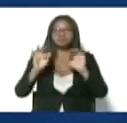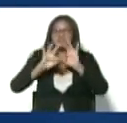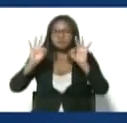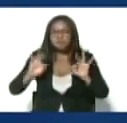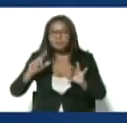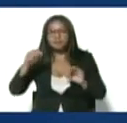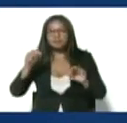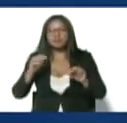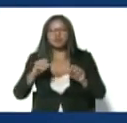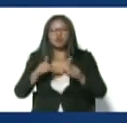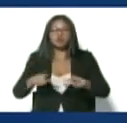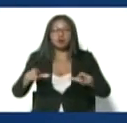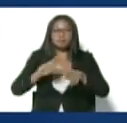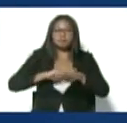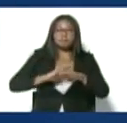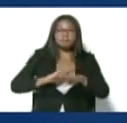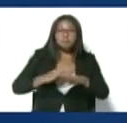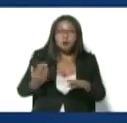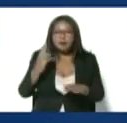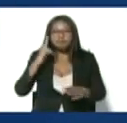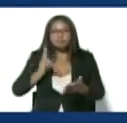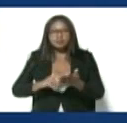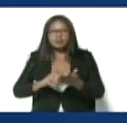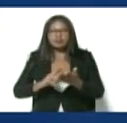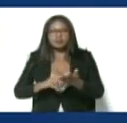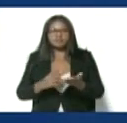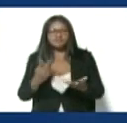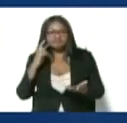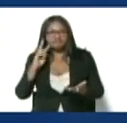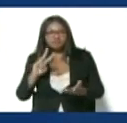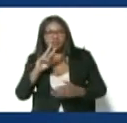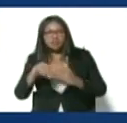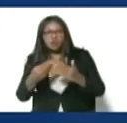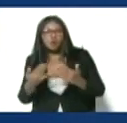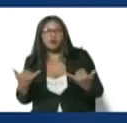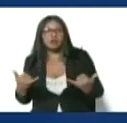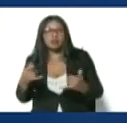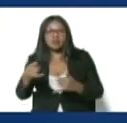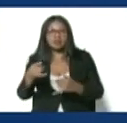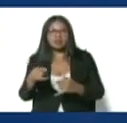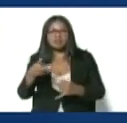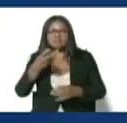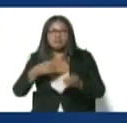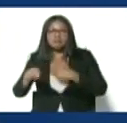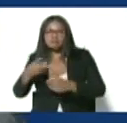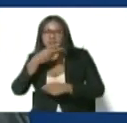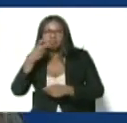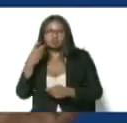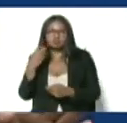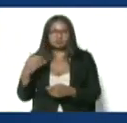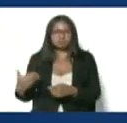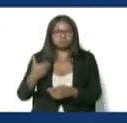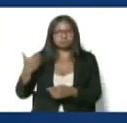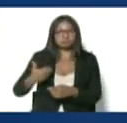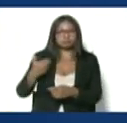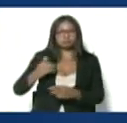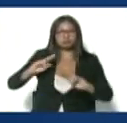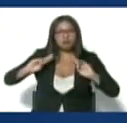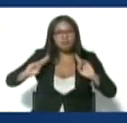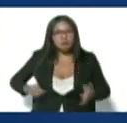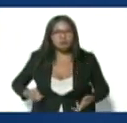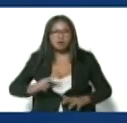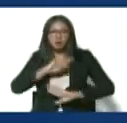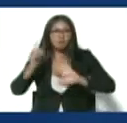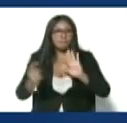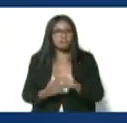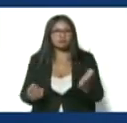este planeta porque verdaderamente este flagelo del narcotráfico le hace mucho daño a la humanidad entera